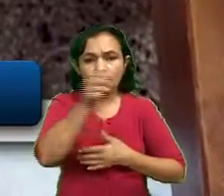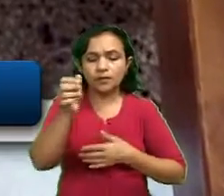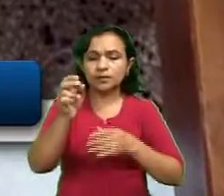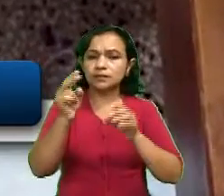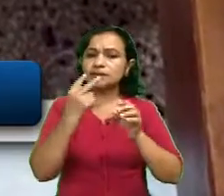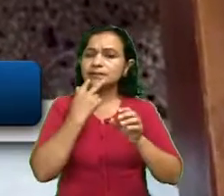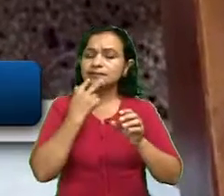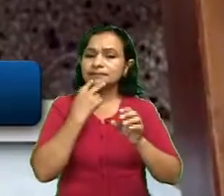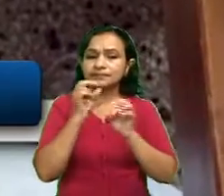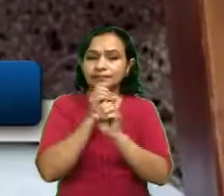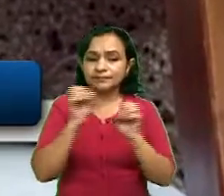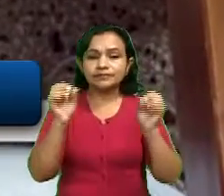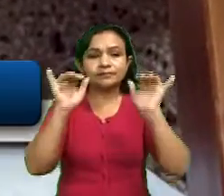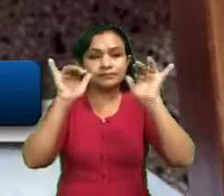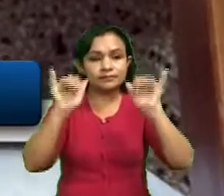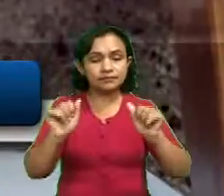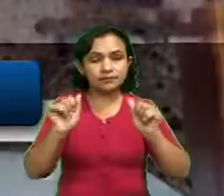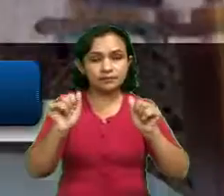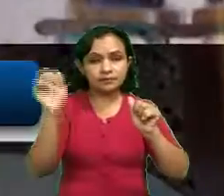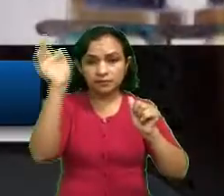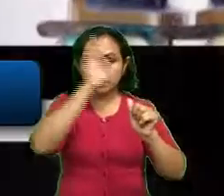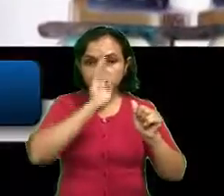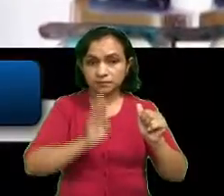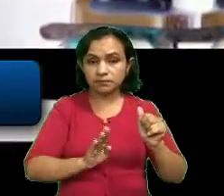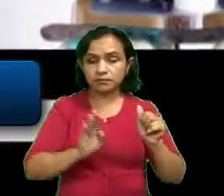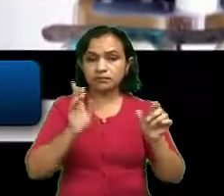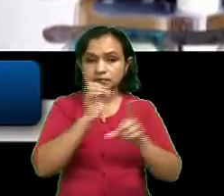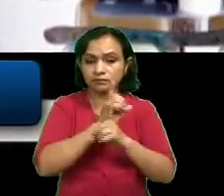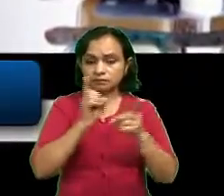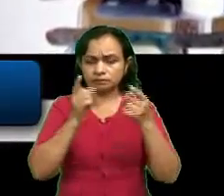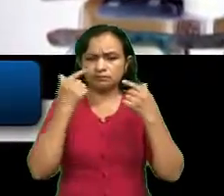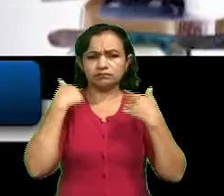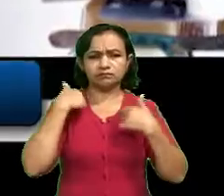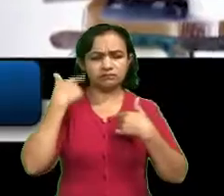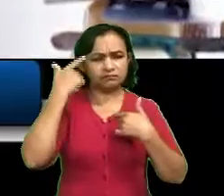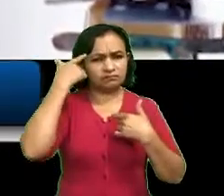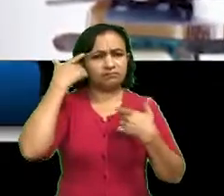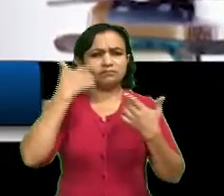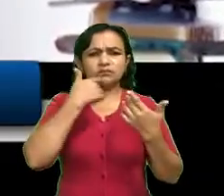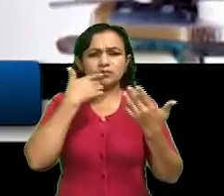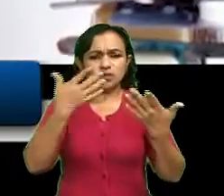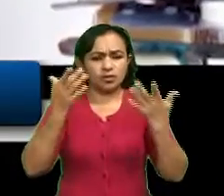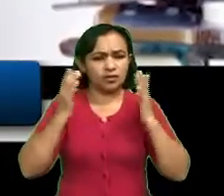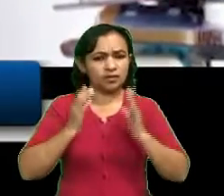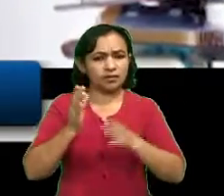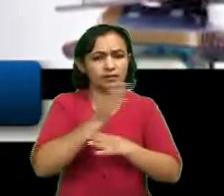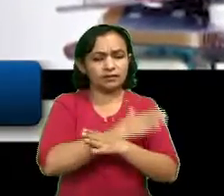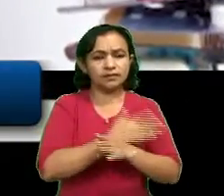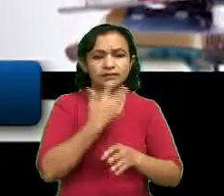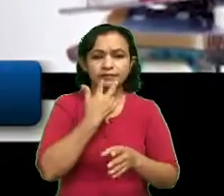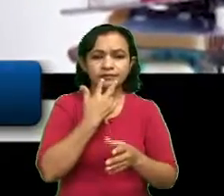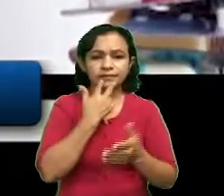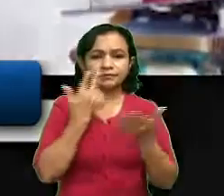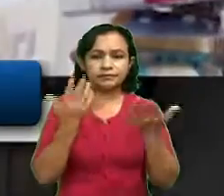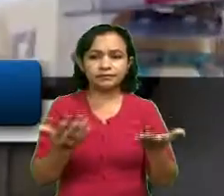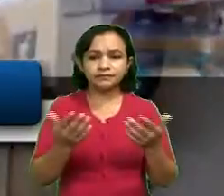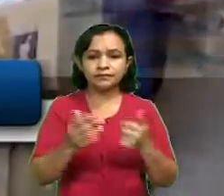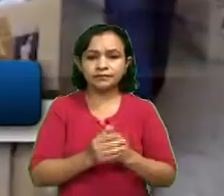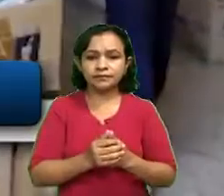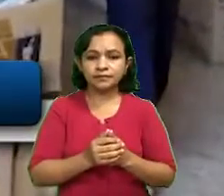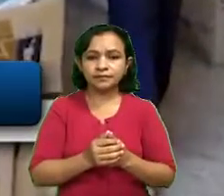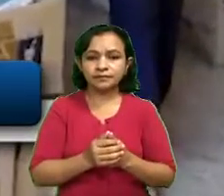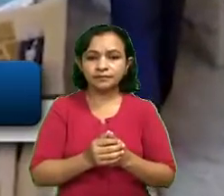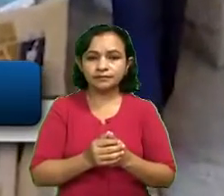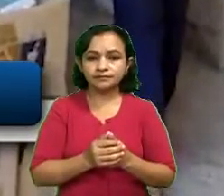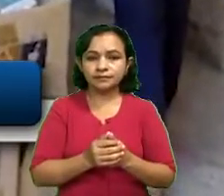si, si ya lo has tomado y nunca te ha dado, te tiene que llamar la atención que te esté dando un efecto que no te había dado anteriormente. También, a menos de